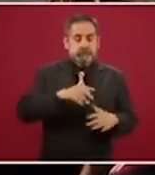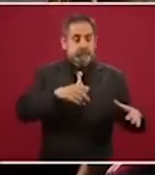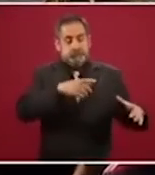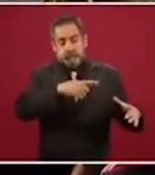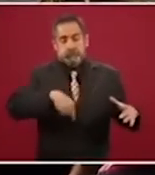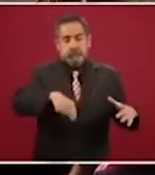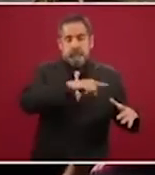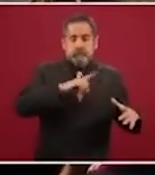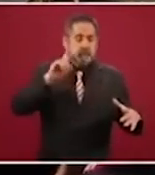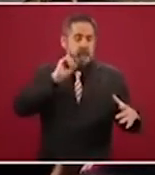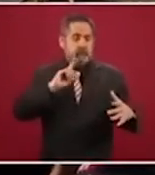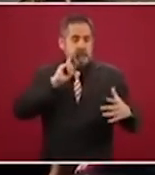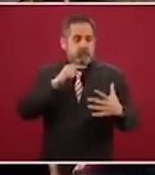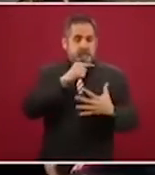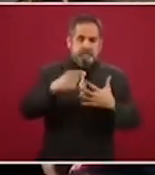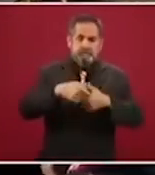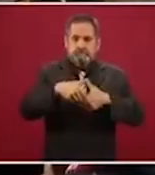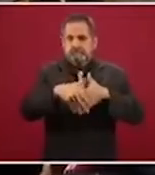aristas.